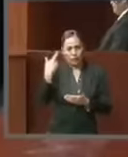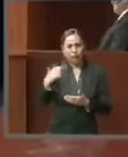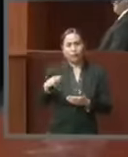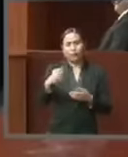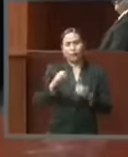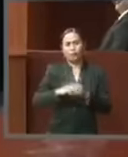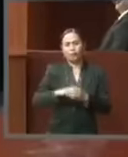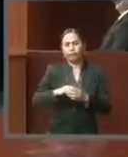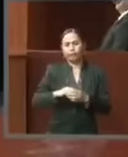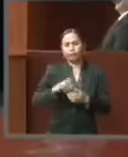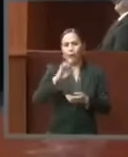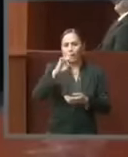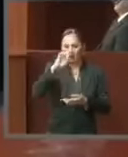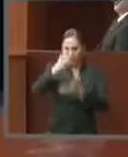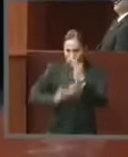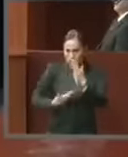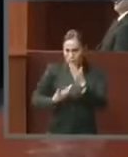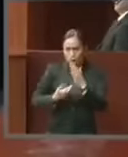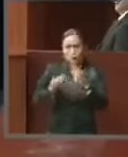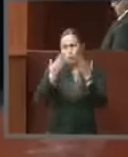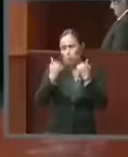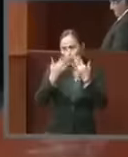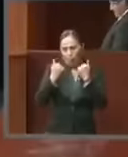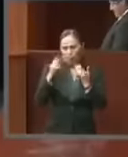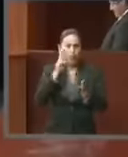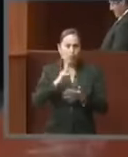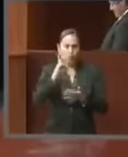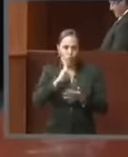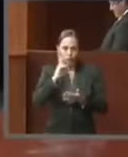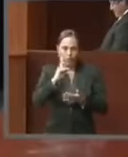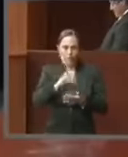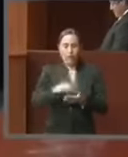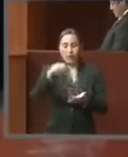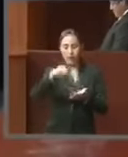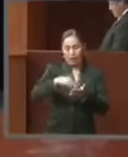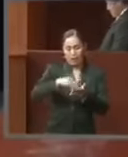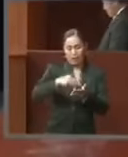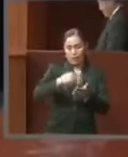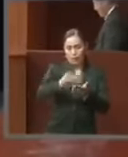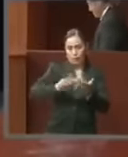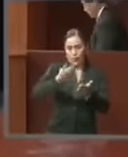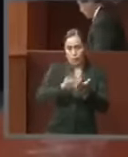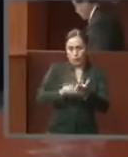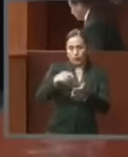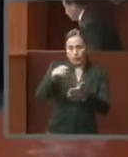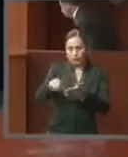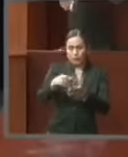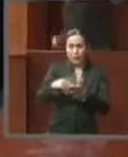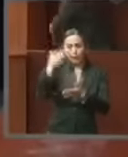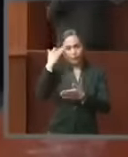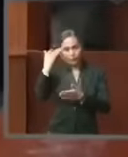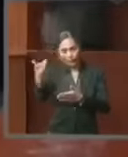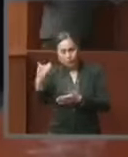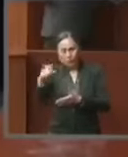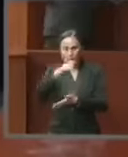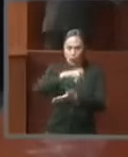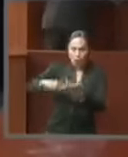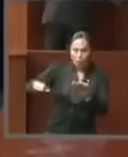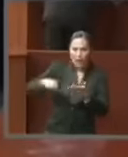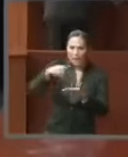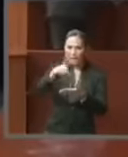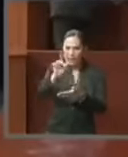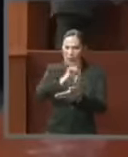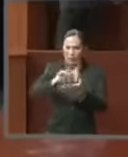existen pruebas de ello por otro lado la consulta propone la existencia de la adquisición indebida de tiempos de dicho medio y la